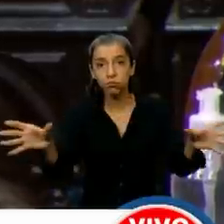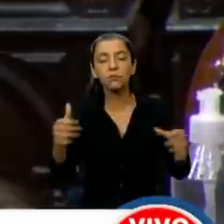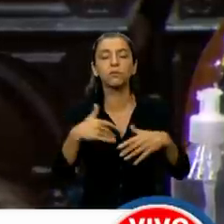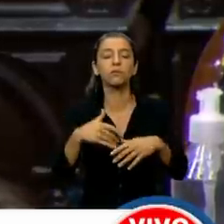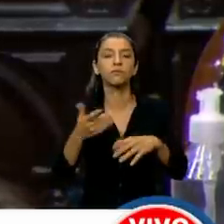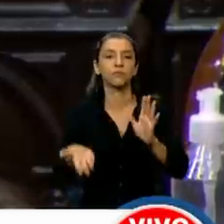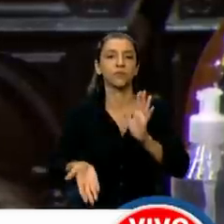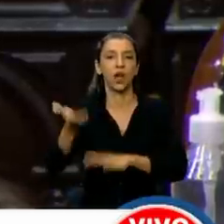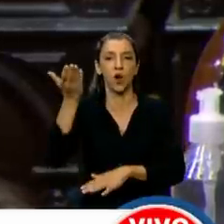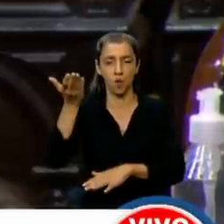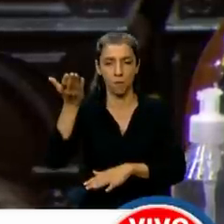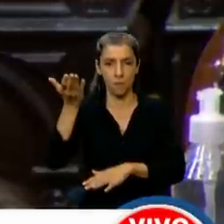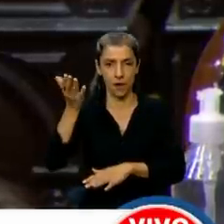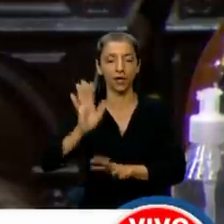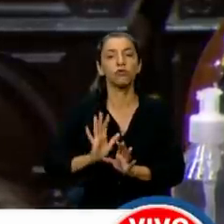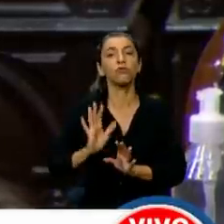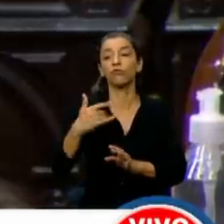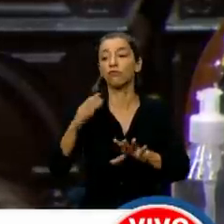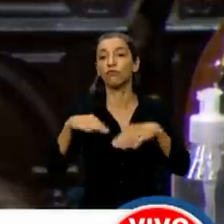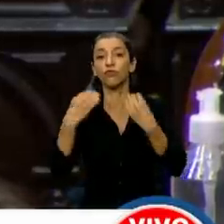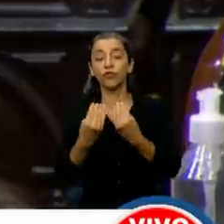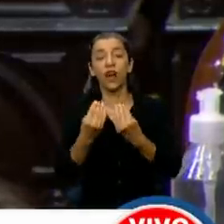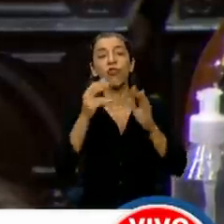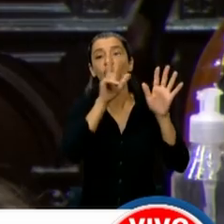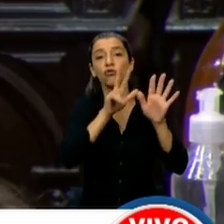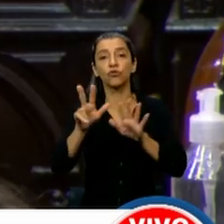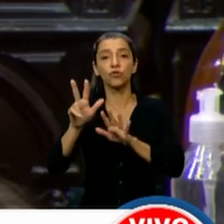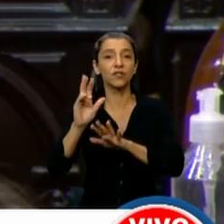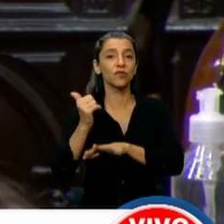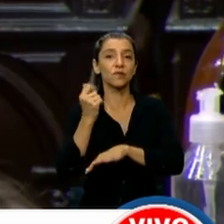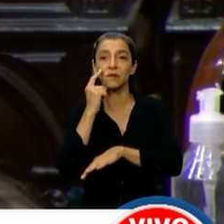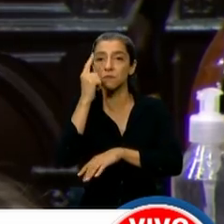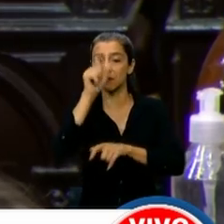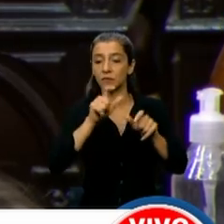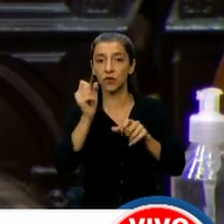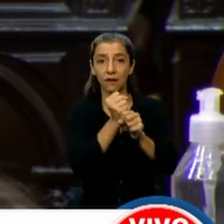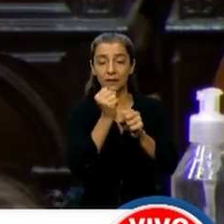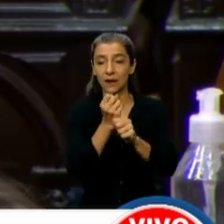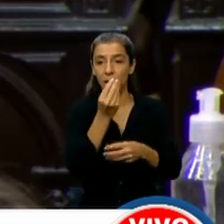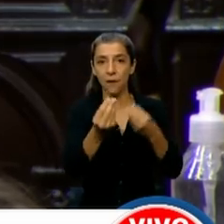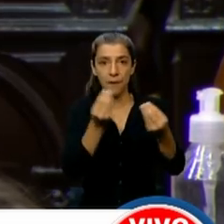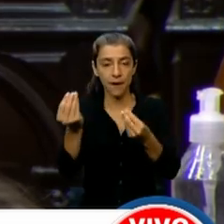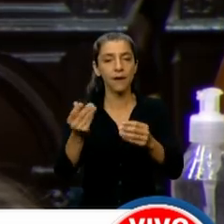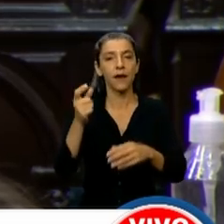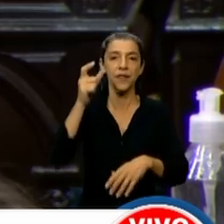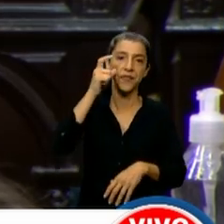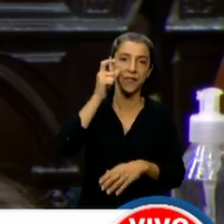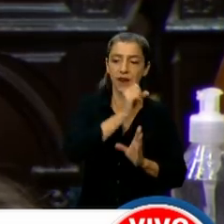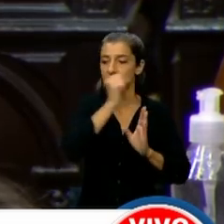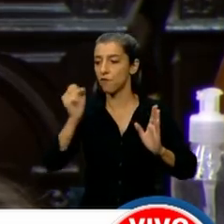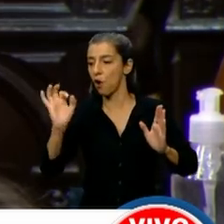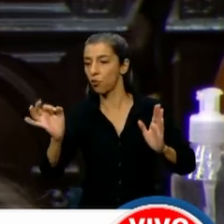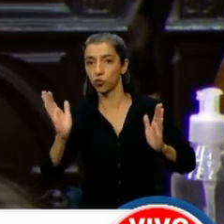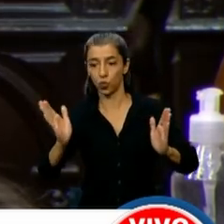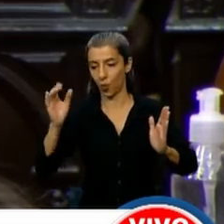significa esto que 800 6.000 trabajadores y trabajadores en relación de dependencia entre enero de octubre de este año